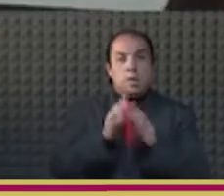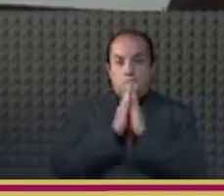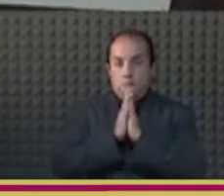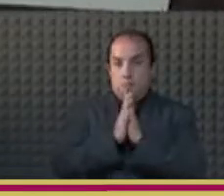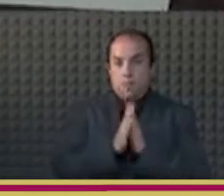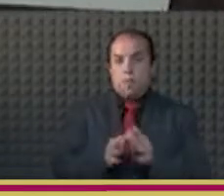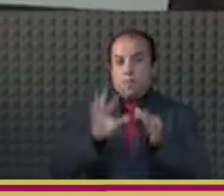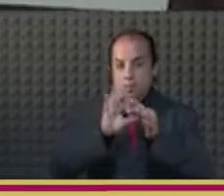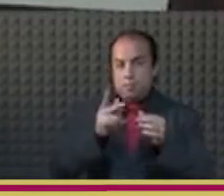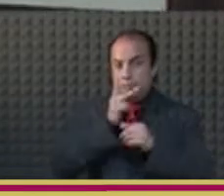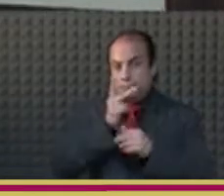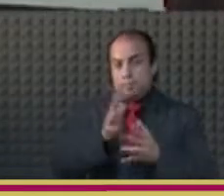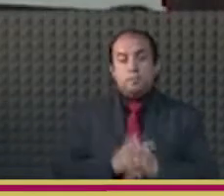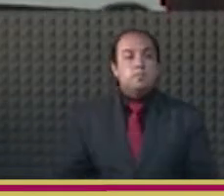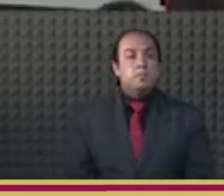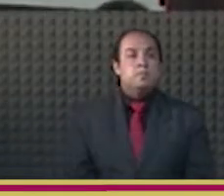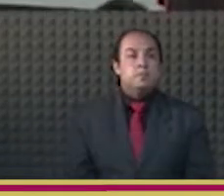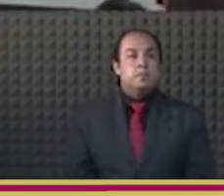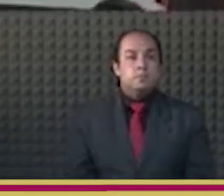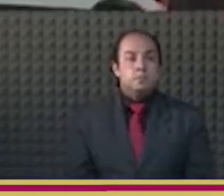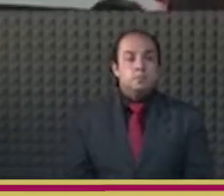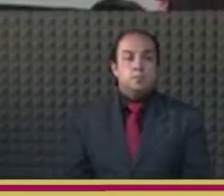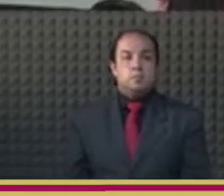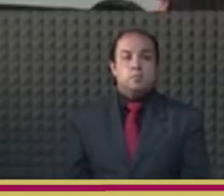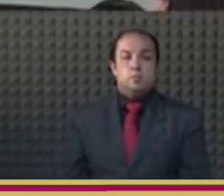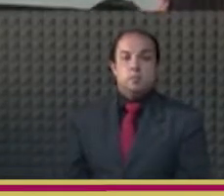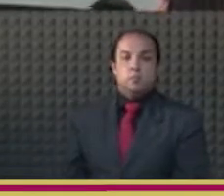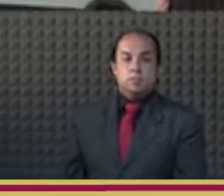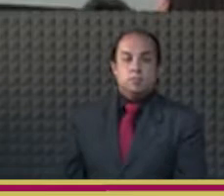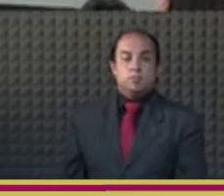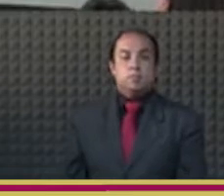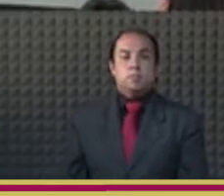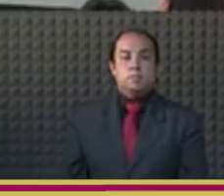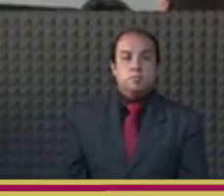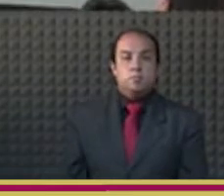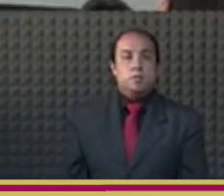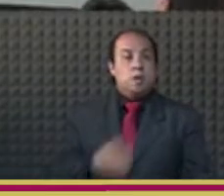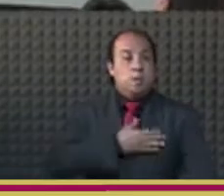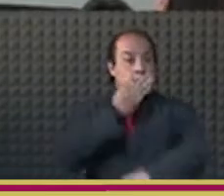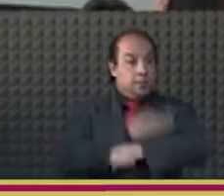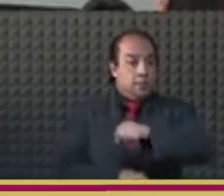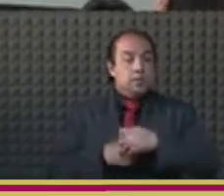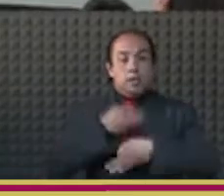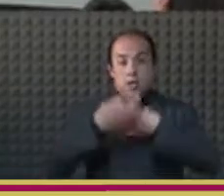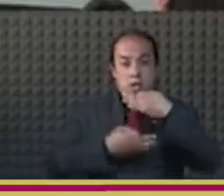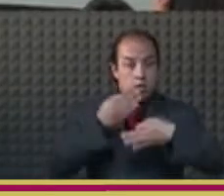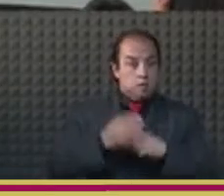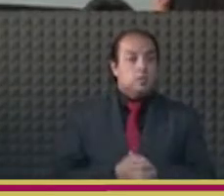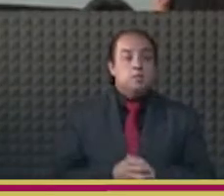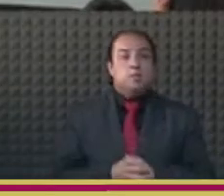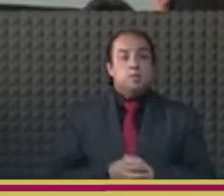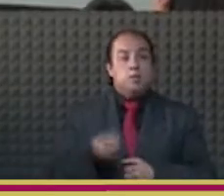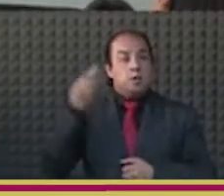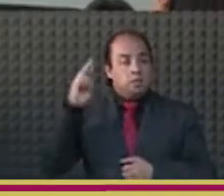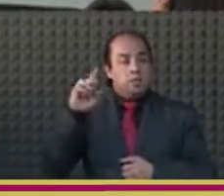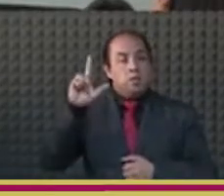de la palabra. Muy buenas tardes a todos. Maestra